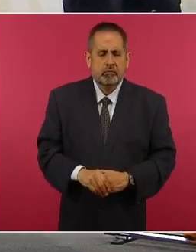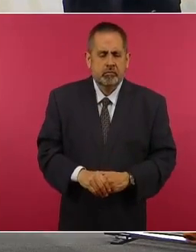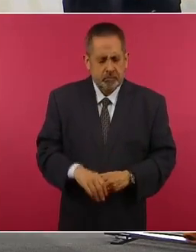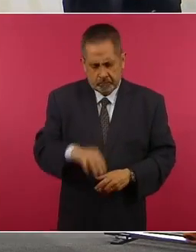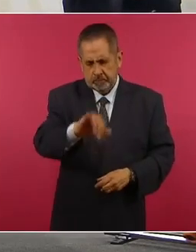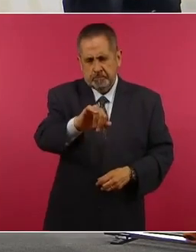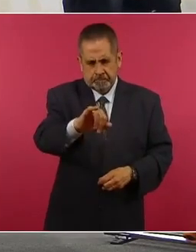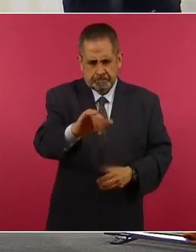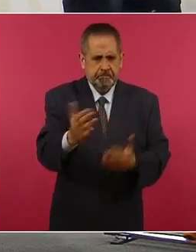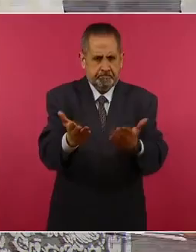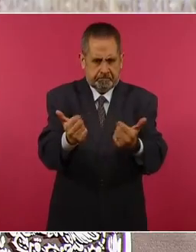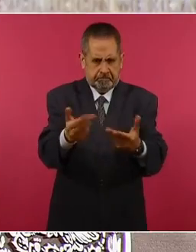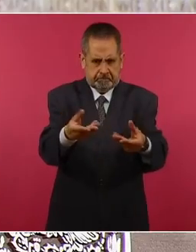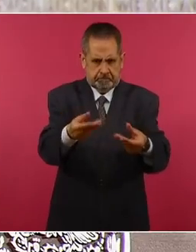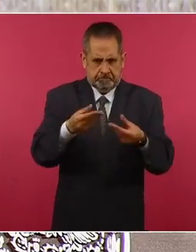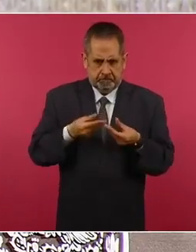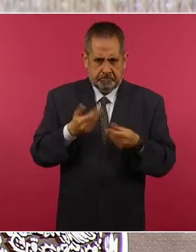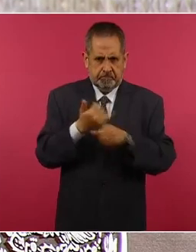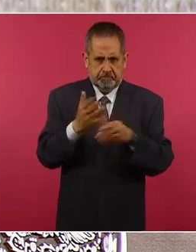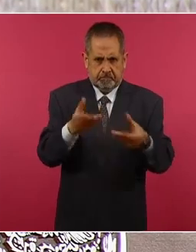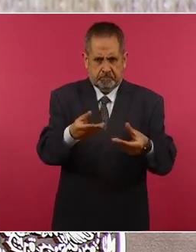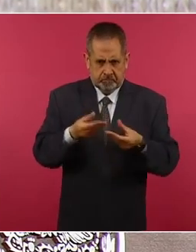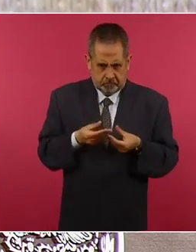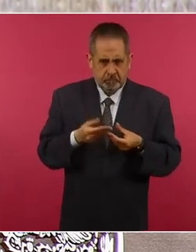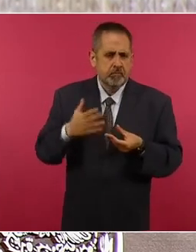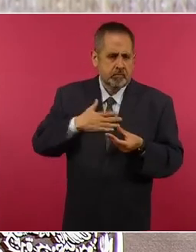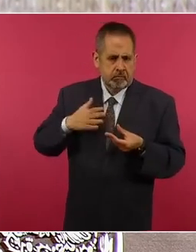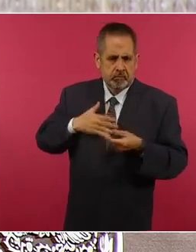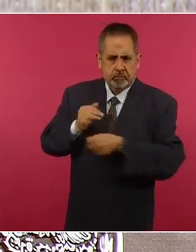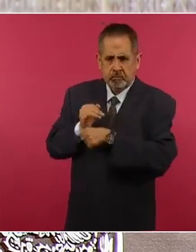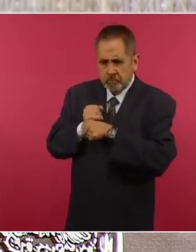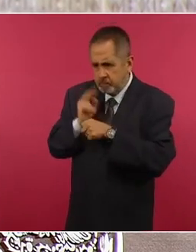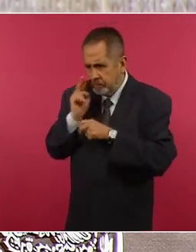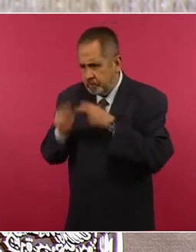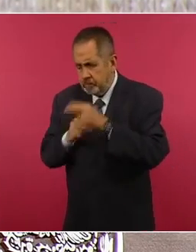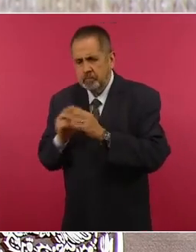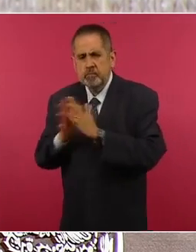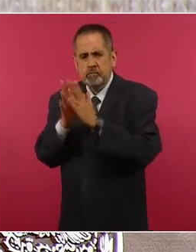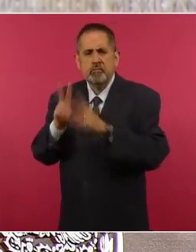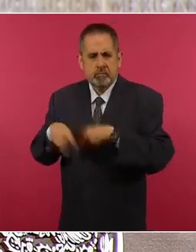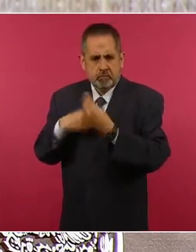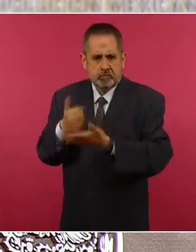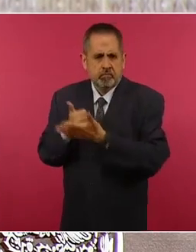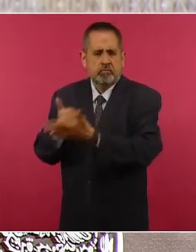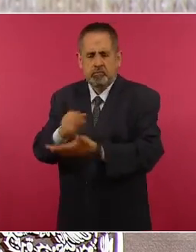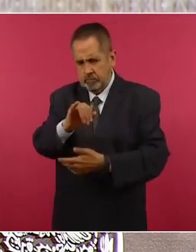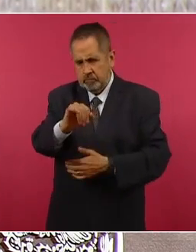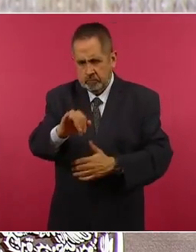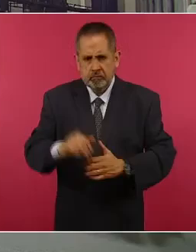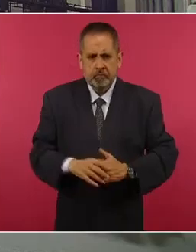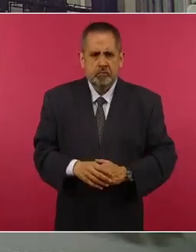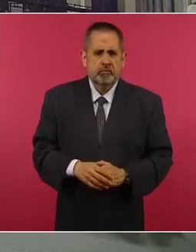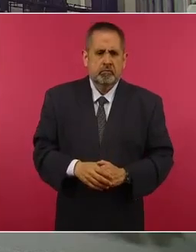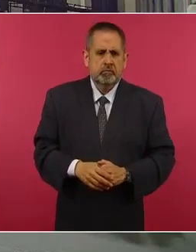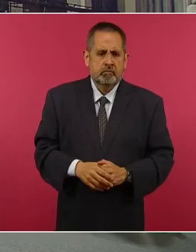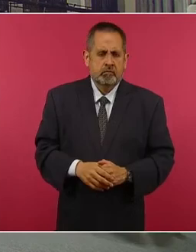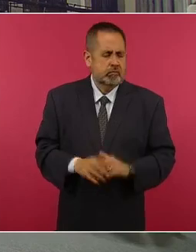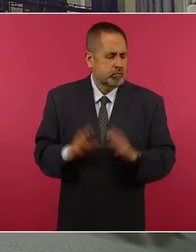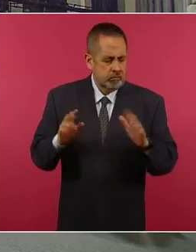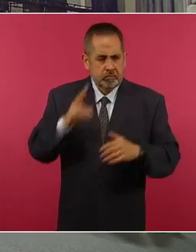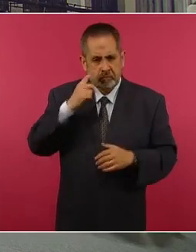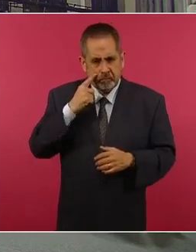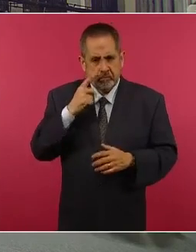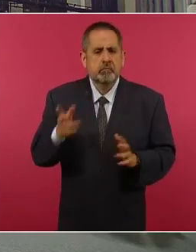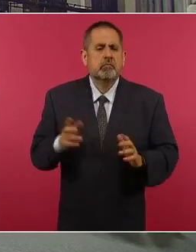la información y nosotros vamos a participar y vamos a ayudarlo, aunque se